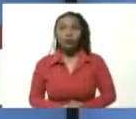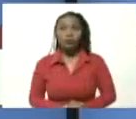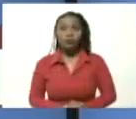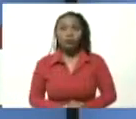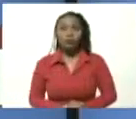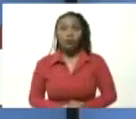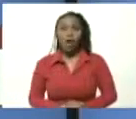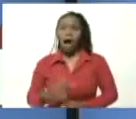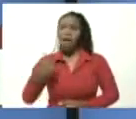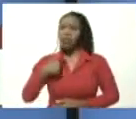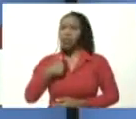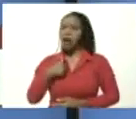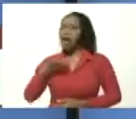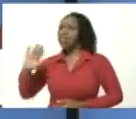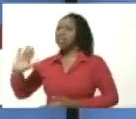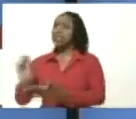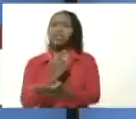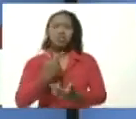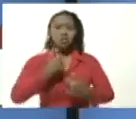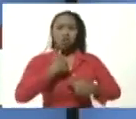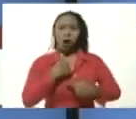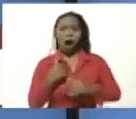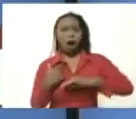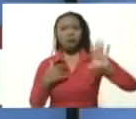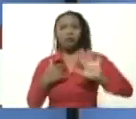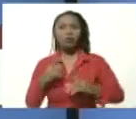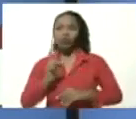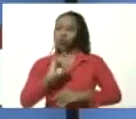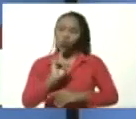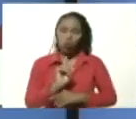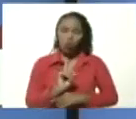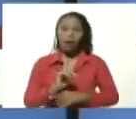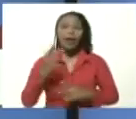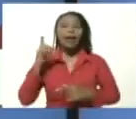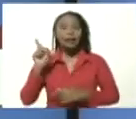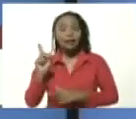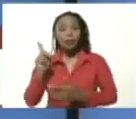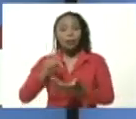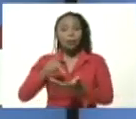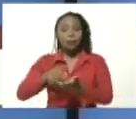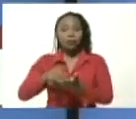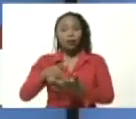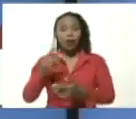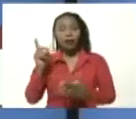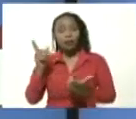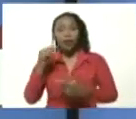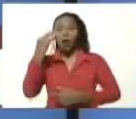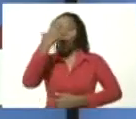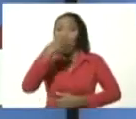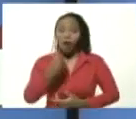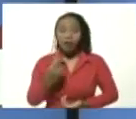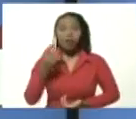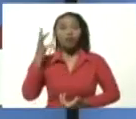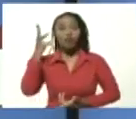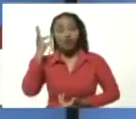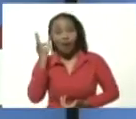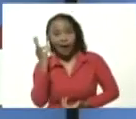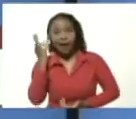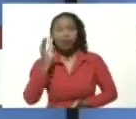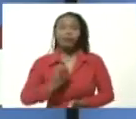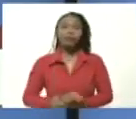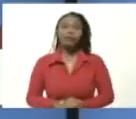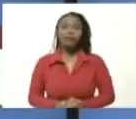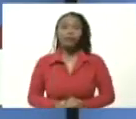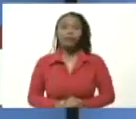quítate tú para ponerme yo, no, no. En las bases manifestaron, y esos son nuestros candidatos. Candidatos jóvenes, mujeres,